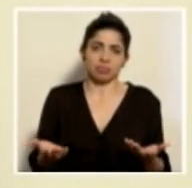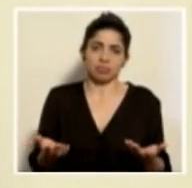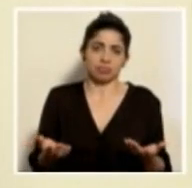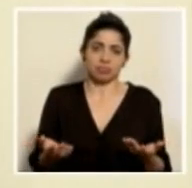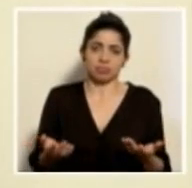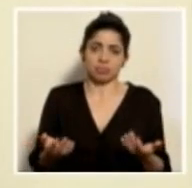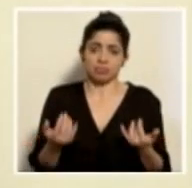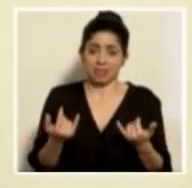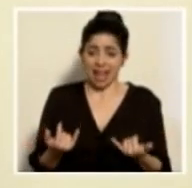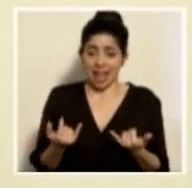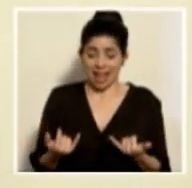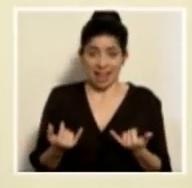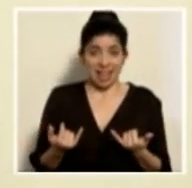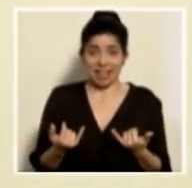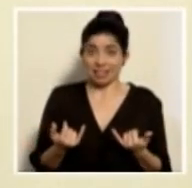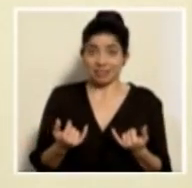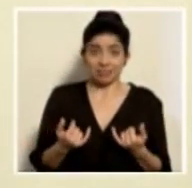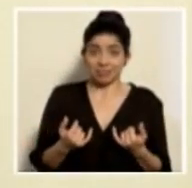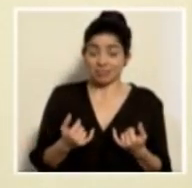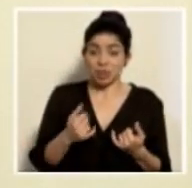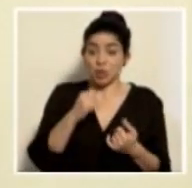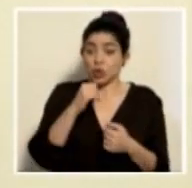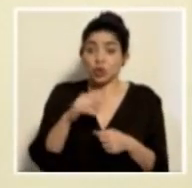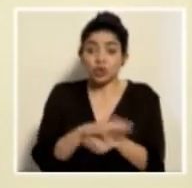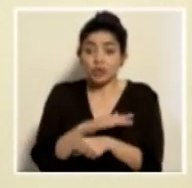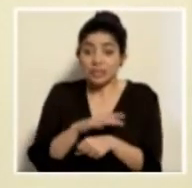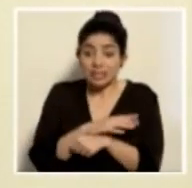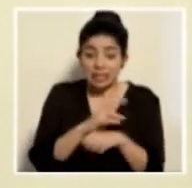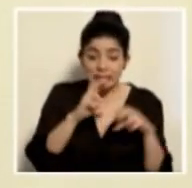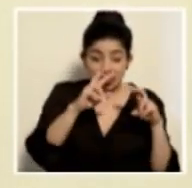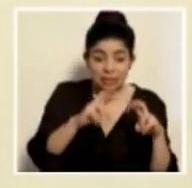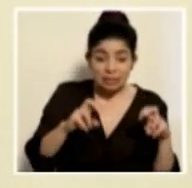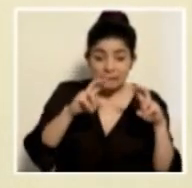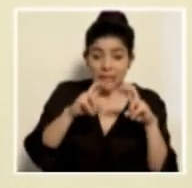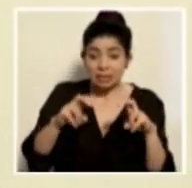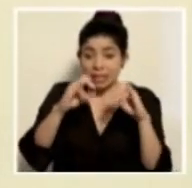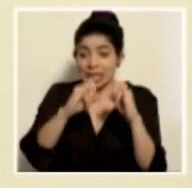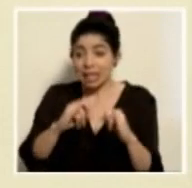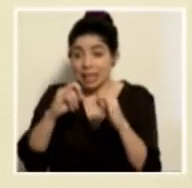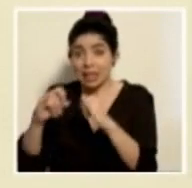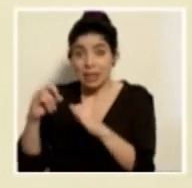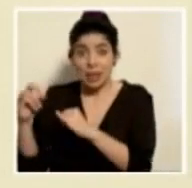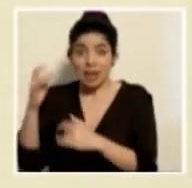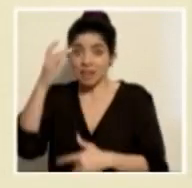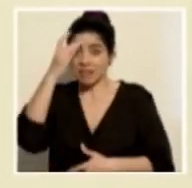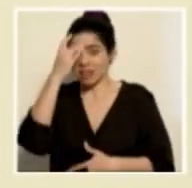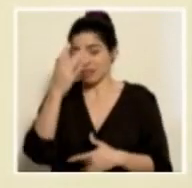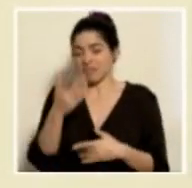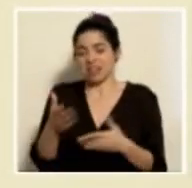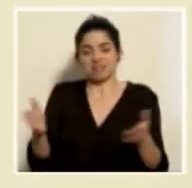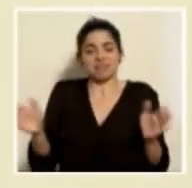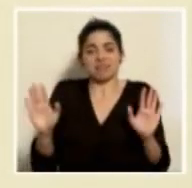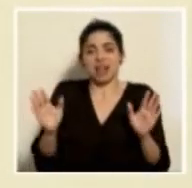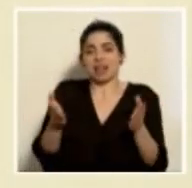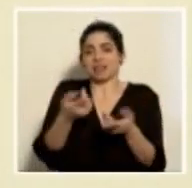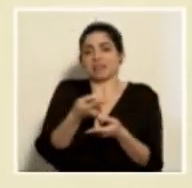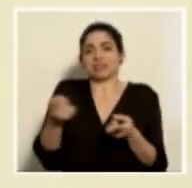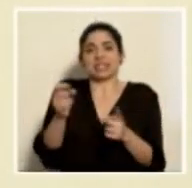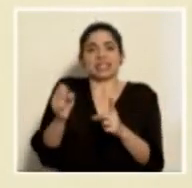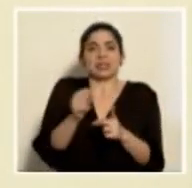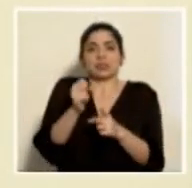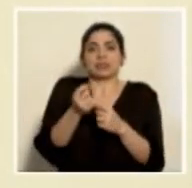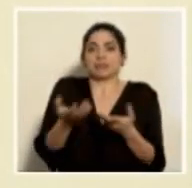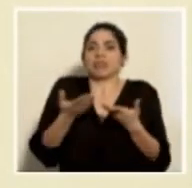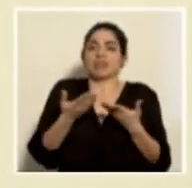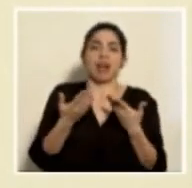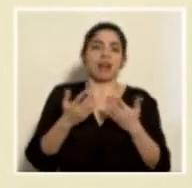la no suficiencia para darle seguimiento a los casos, en realidad eso ya pone justamente en una situación